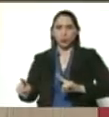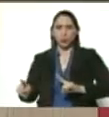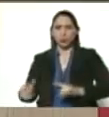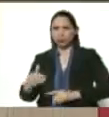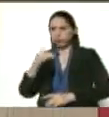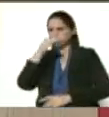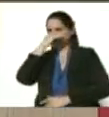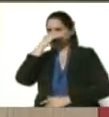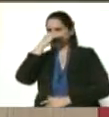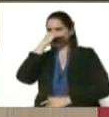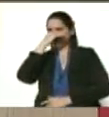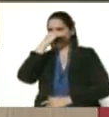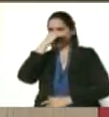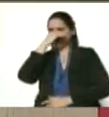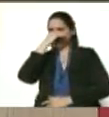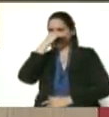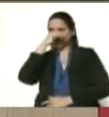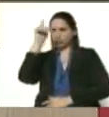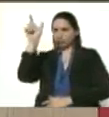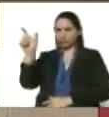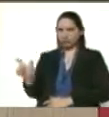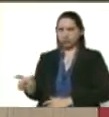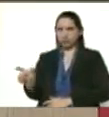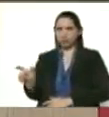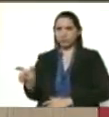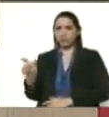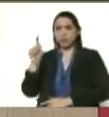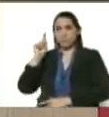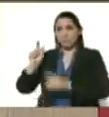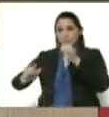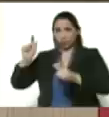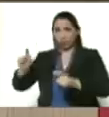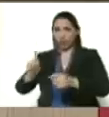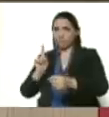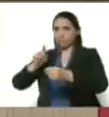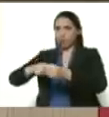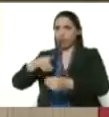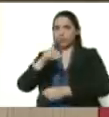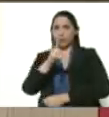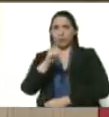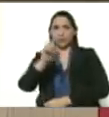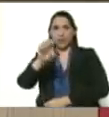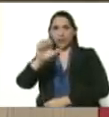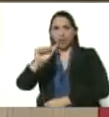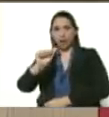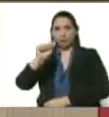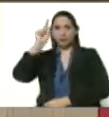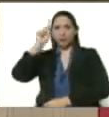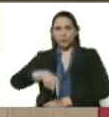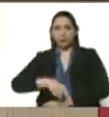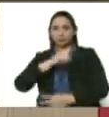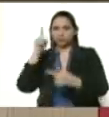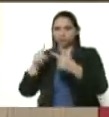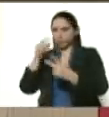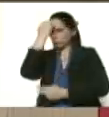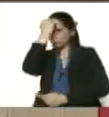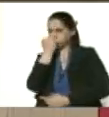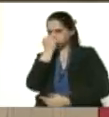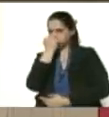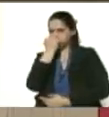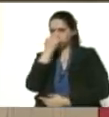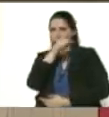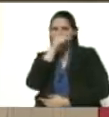mercenaria, con presencia de agentes de la DEA, con presencia de mercenarios